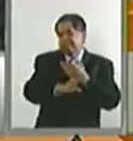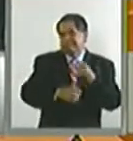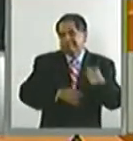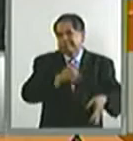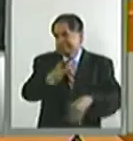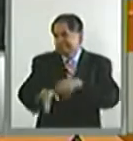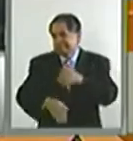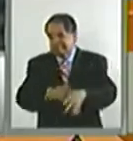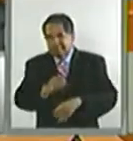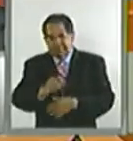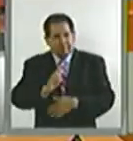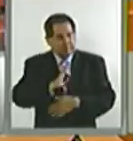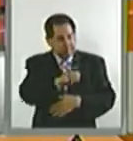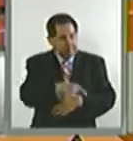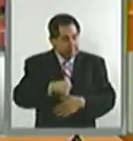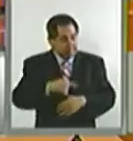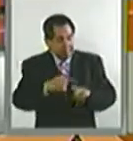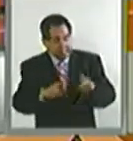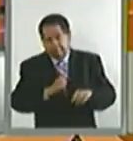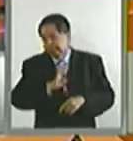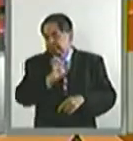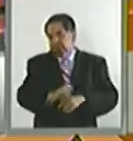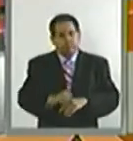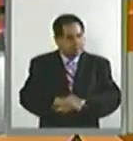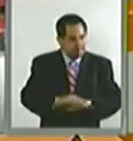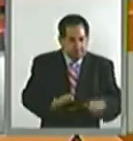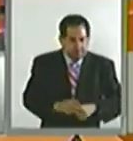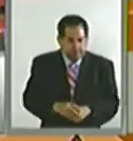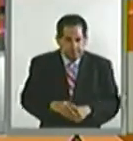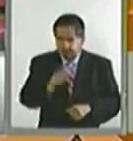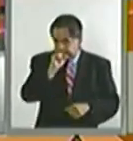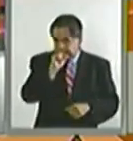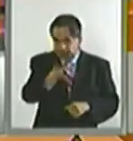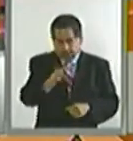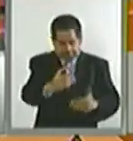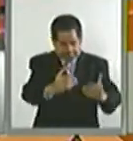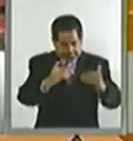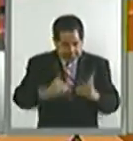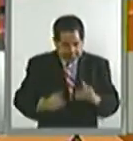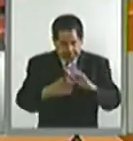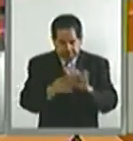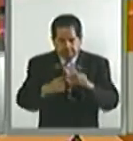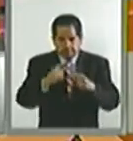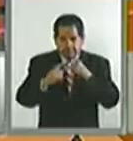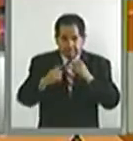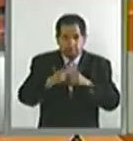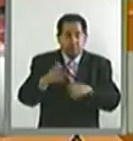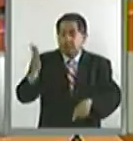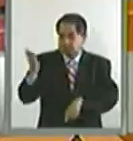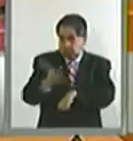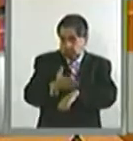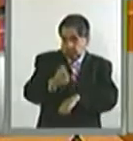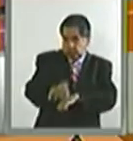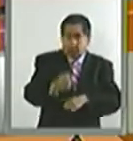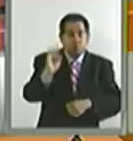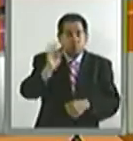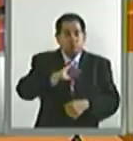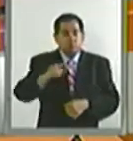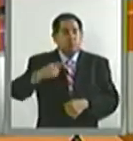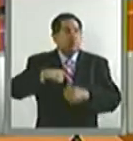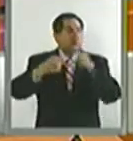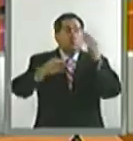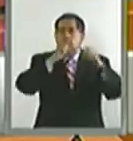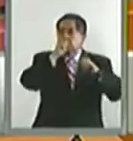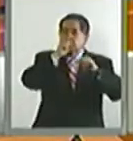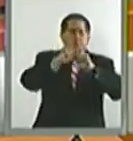que los hace es diferente. También contiene un apartado muy interesante que aumenta las penalidades a quien que utiliza medios masivos